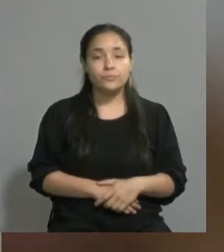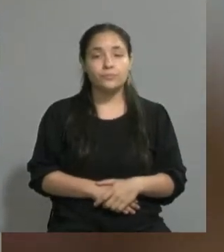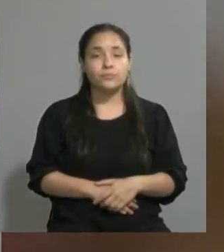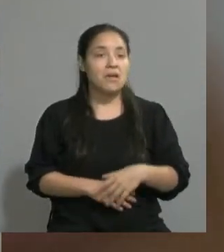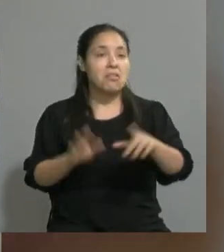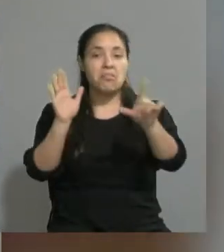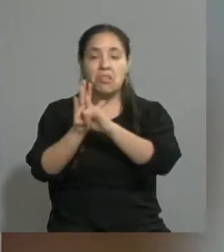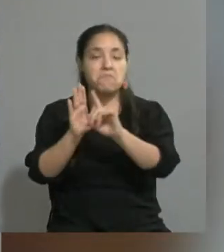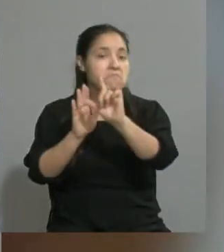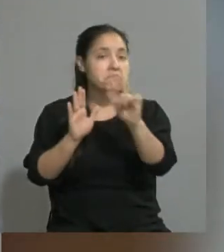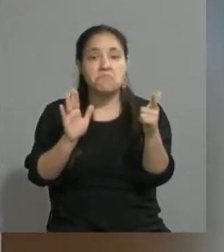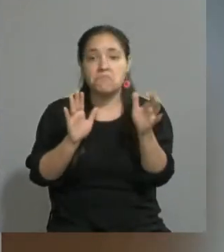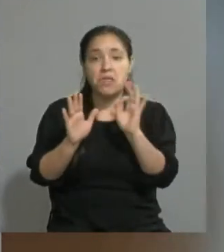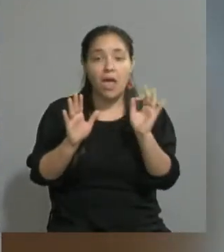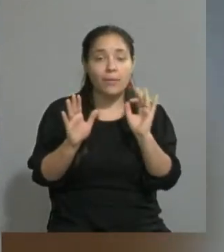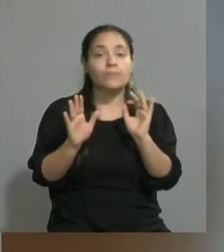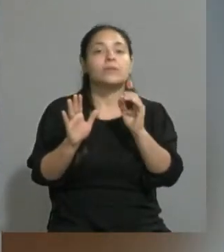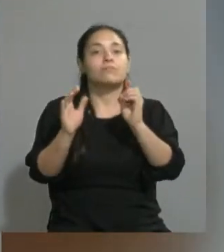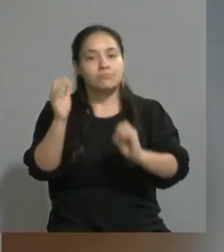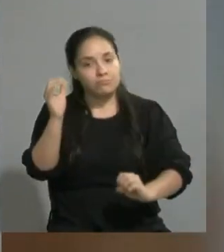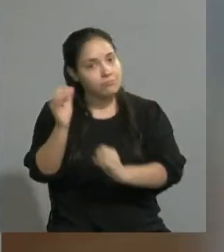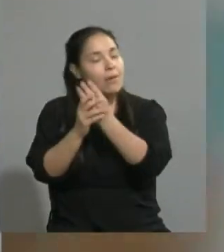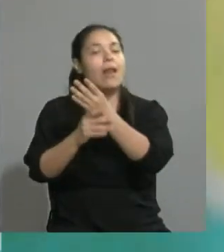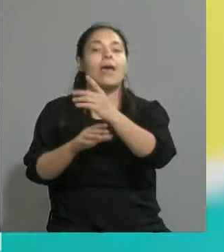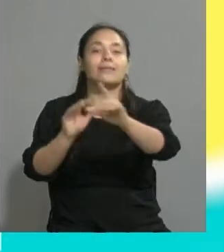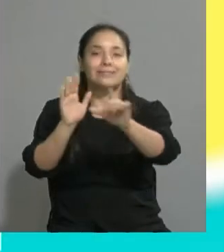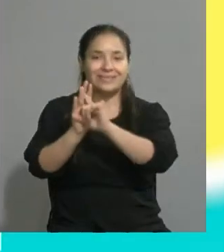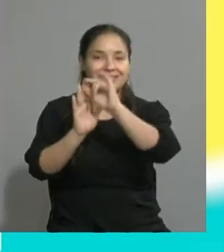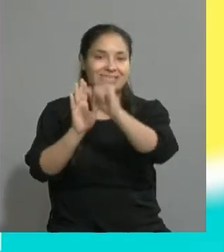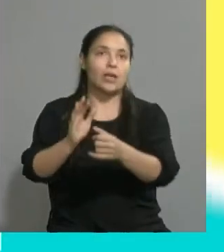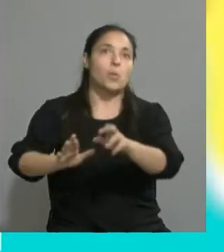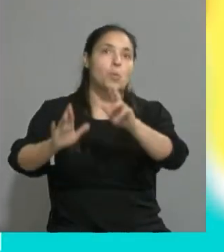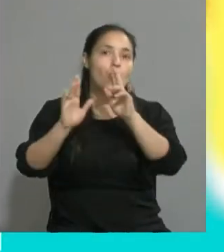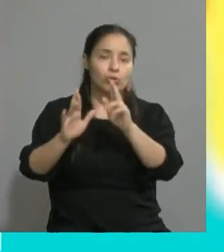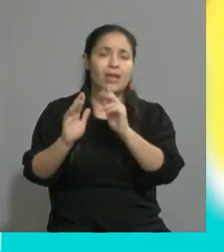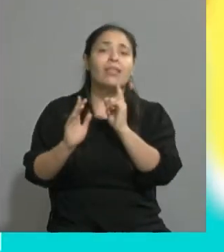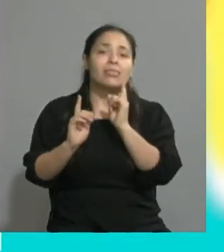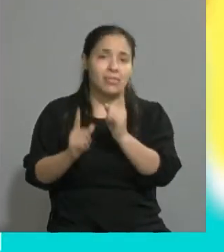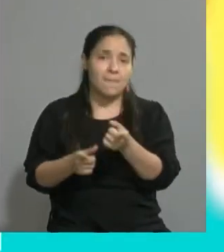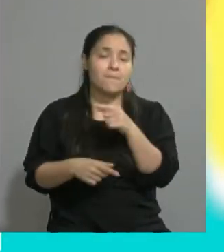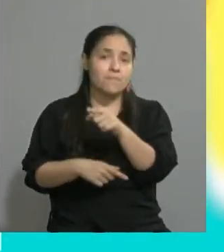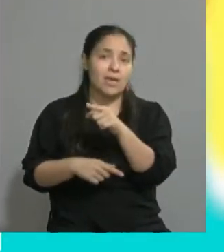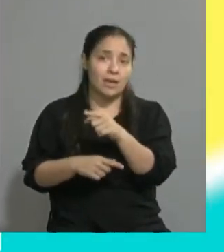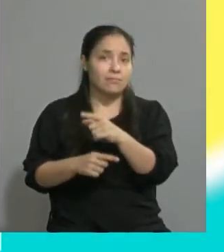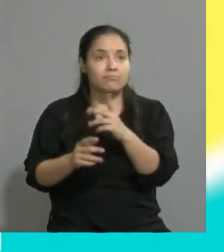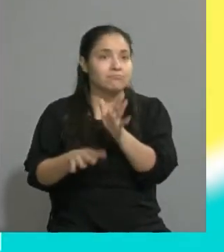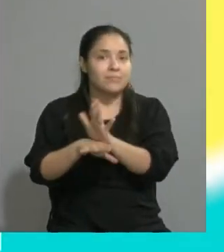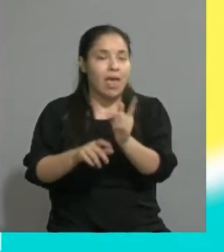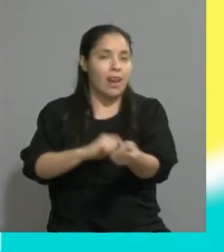teníamos ley, y aparece esta ley, sí, afortunadamente, que también ha sido